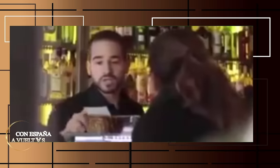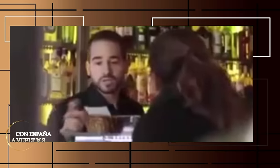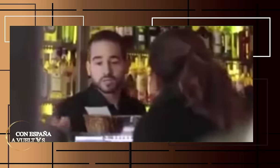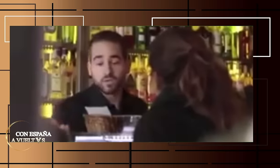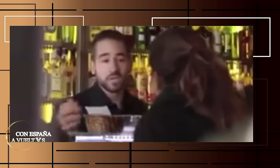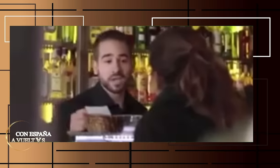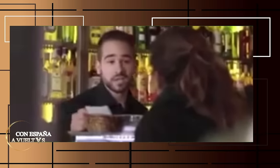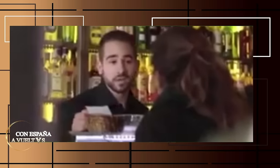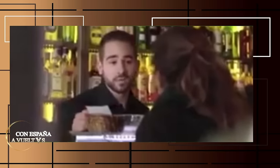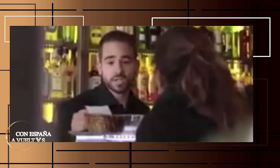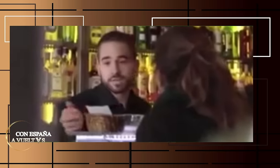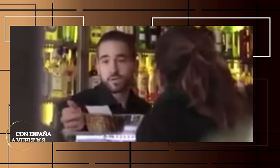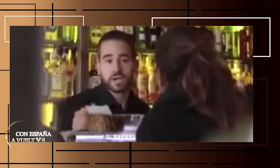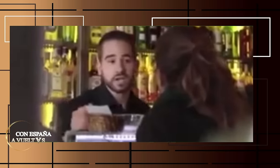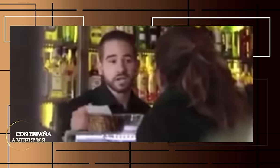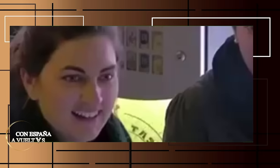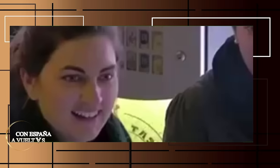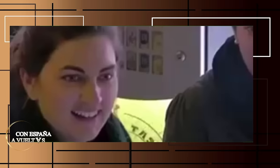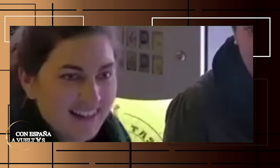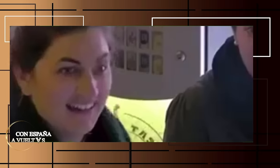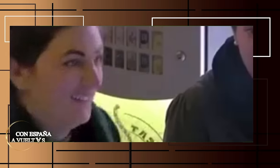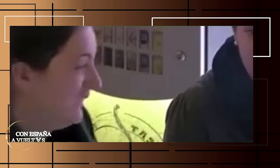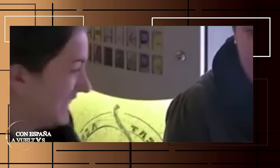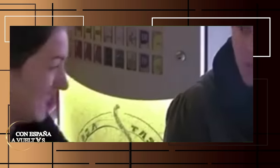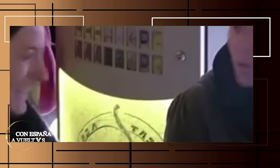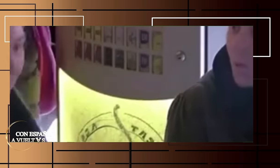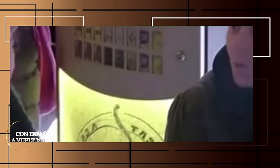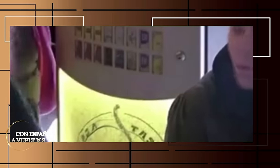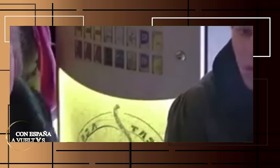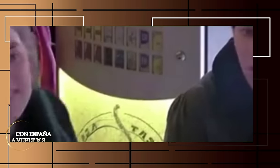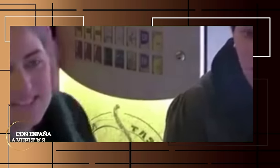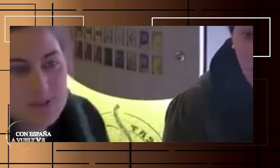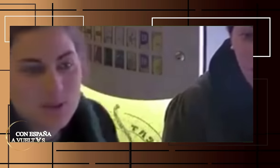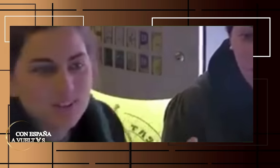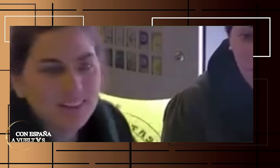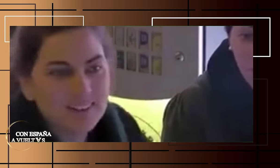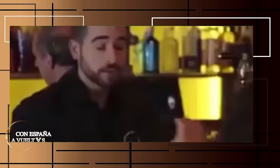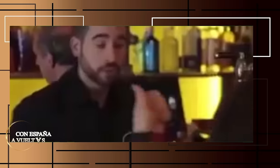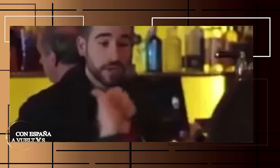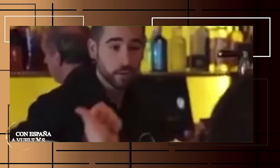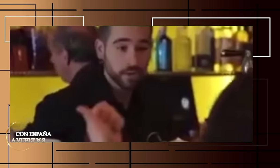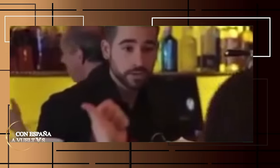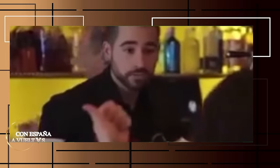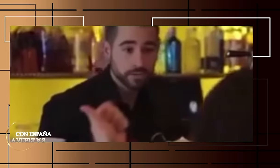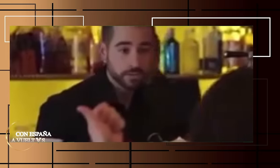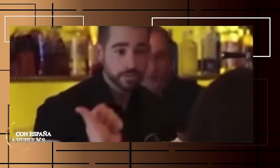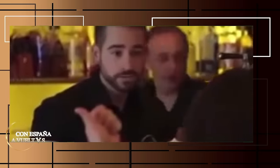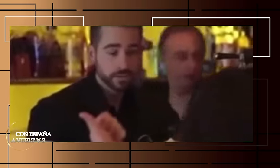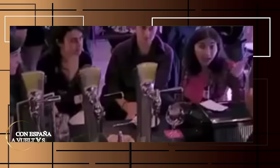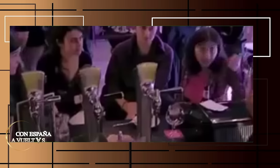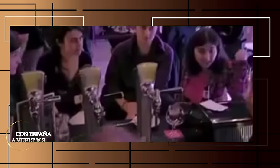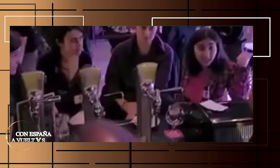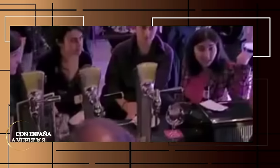Es lo que hacemos porque cuando no paga el anterior, pues para cuadrar la caja. O sea, si no paga uno, tendrá que pagar otro. Pero es absurdo. Vaya a pagar al que no ha